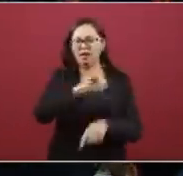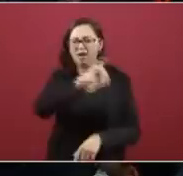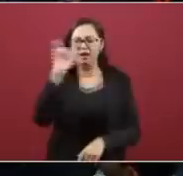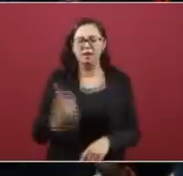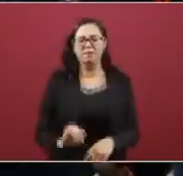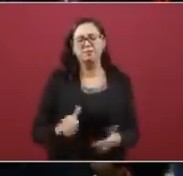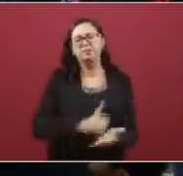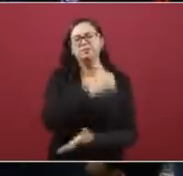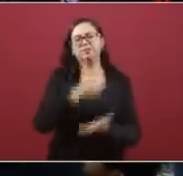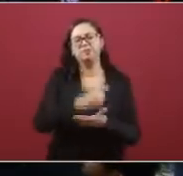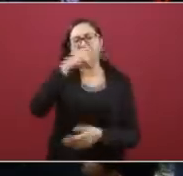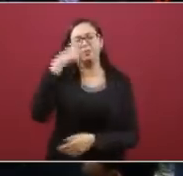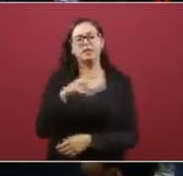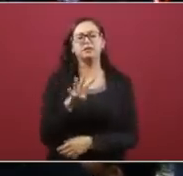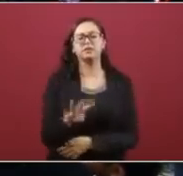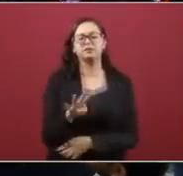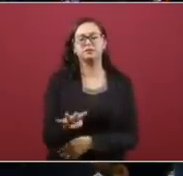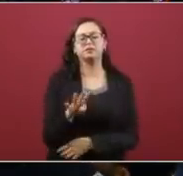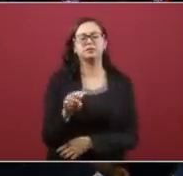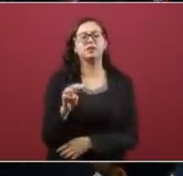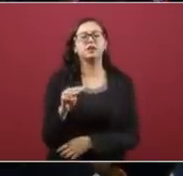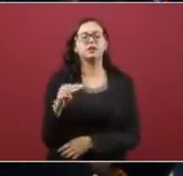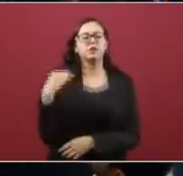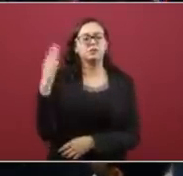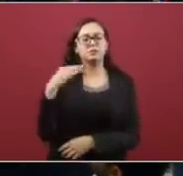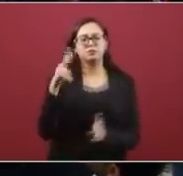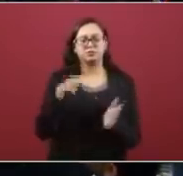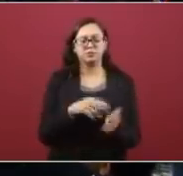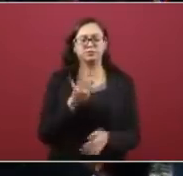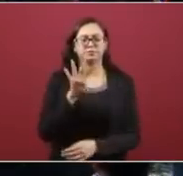19 de marzo de 2019.